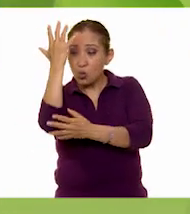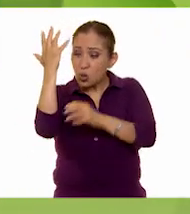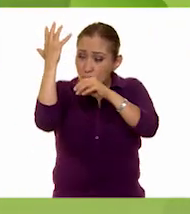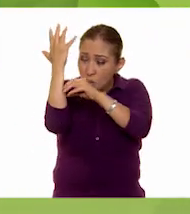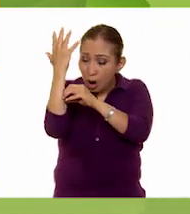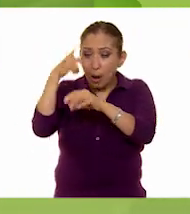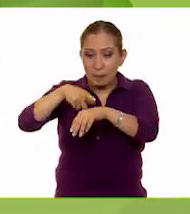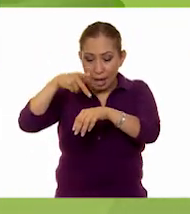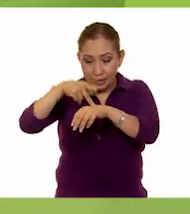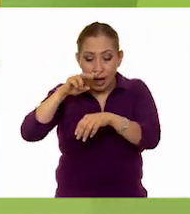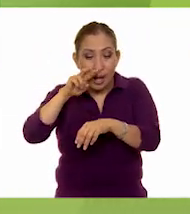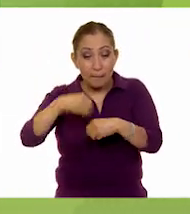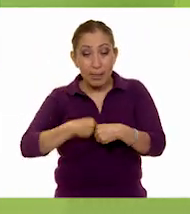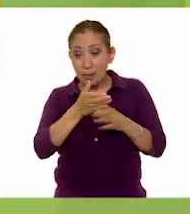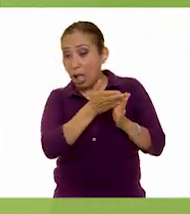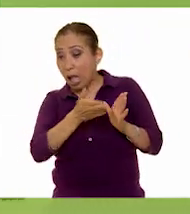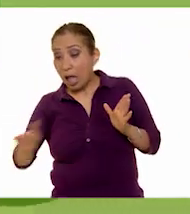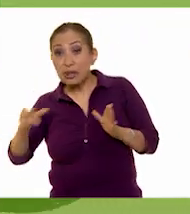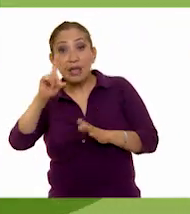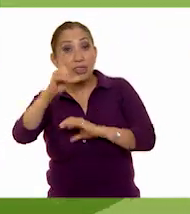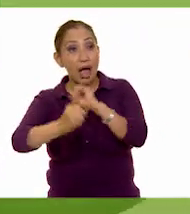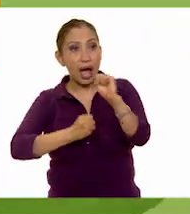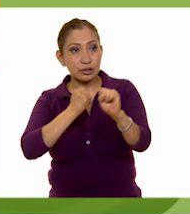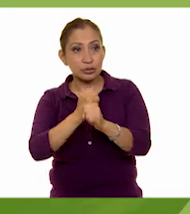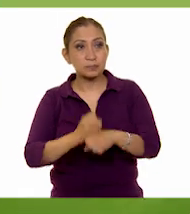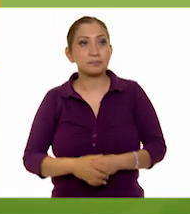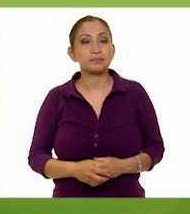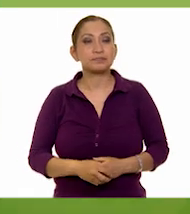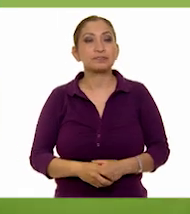rocas grandes y viven 30 años.